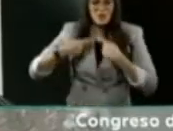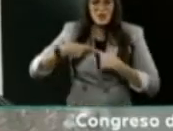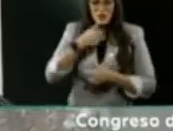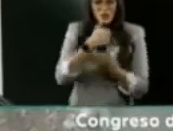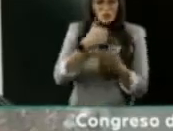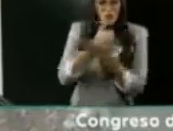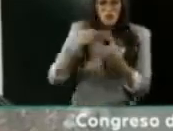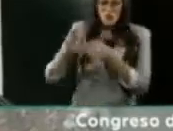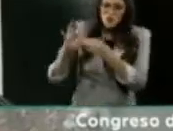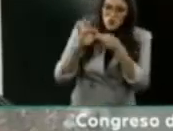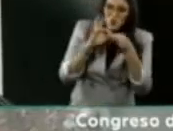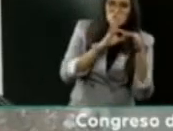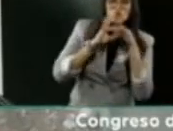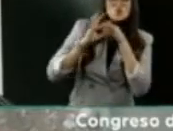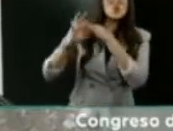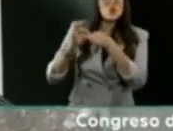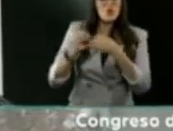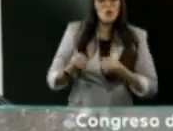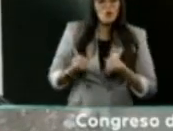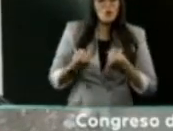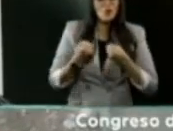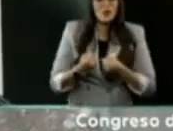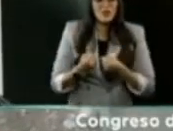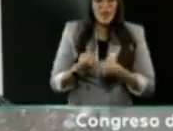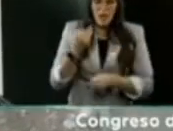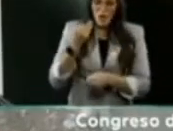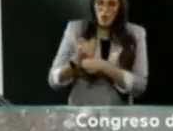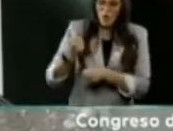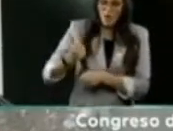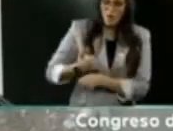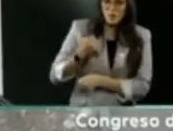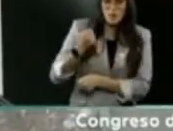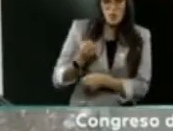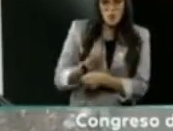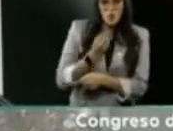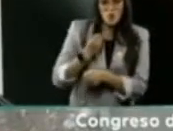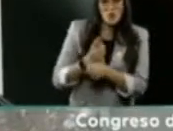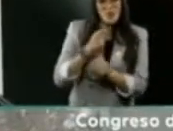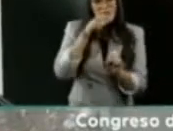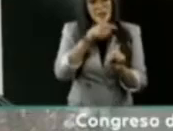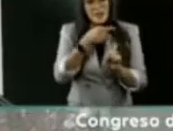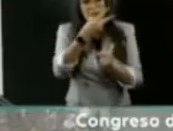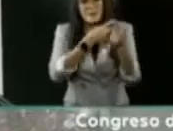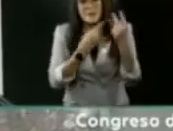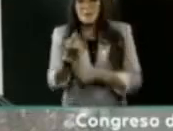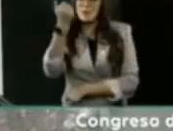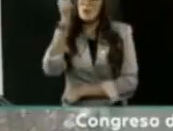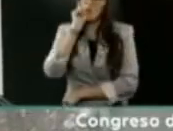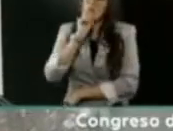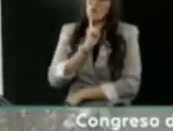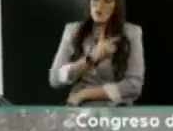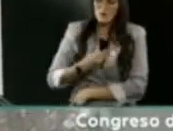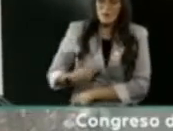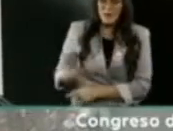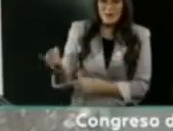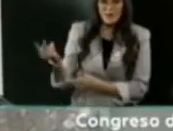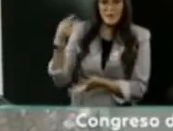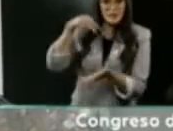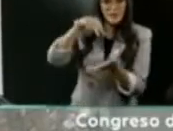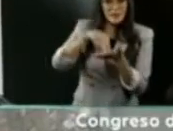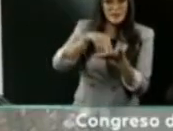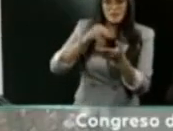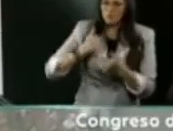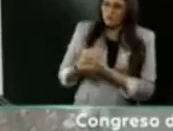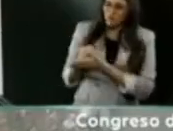cuestiones delincuenciales, de la cúpula de la Iglesia Católica. Mira, él tiene, Carlos Slim le prestó la plataforma